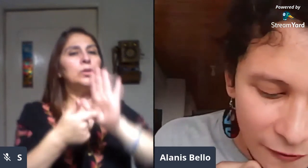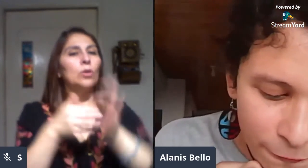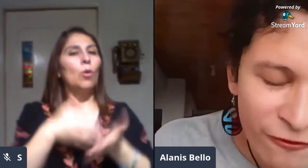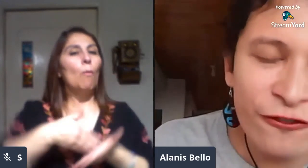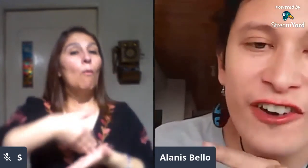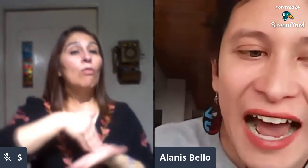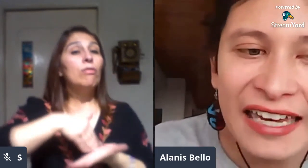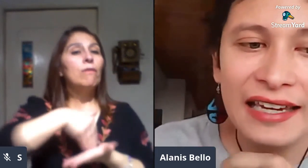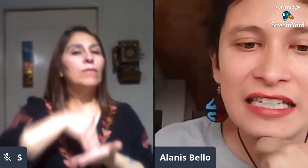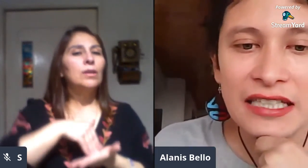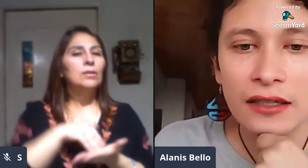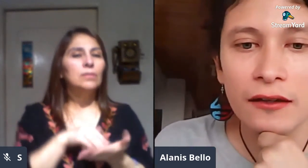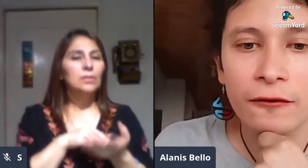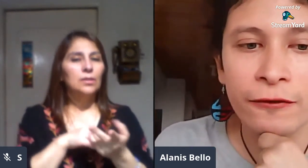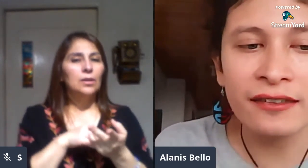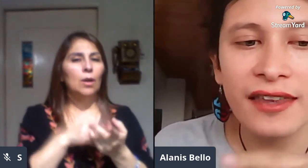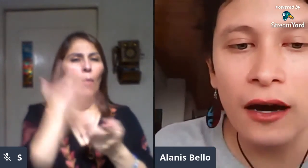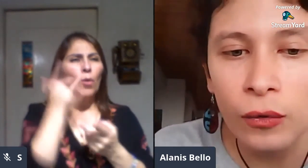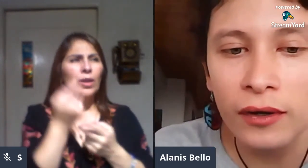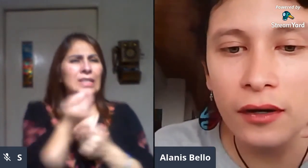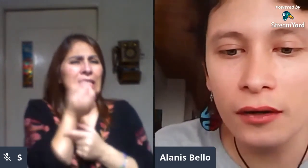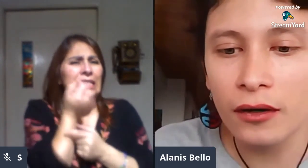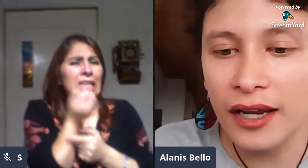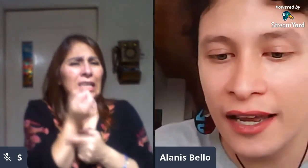ver frágiles